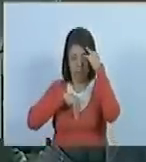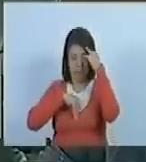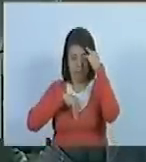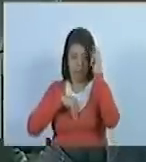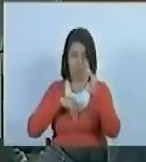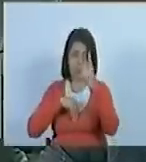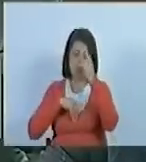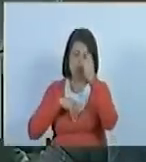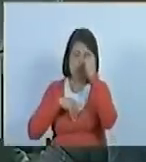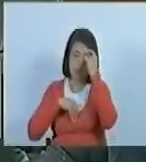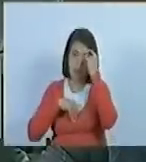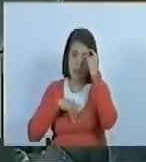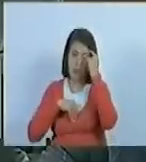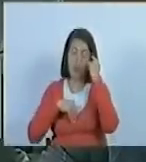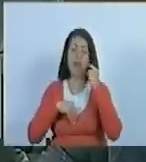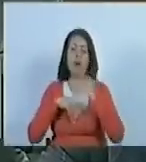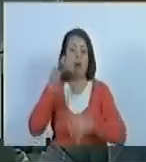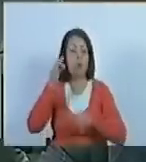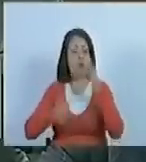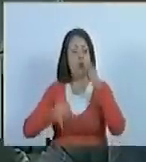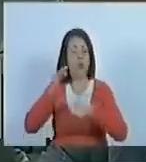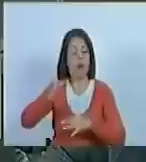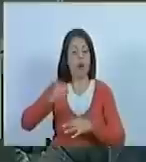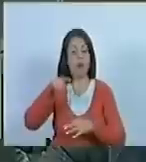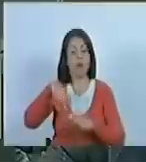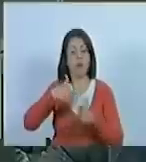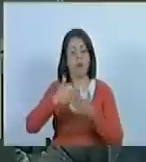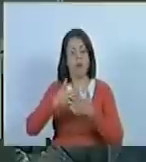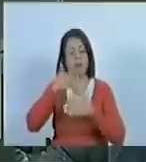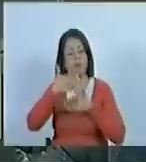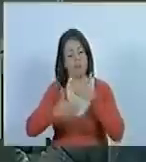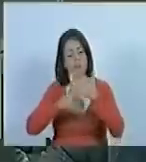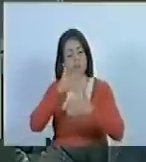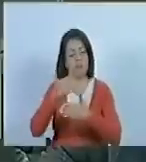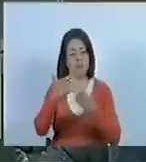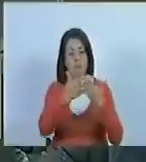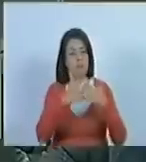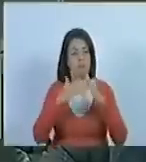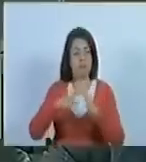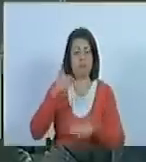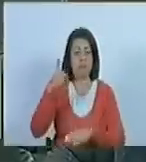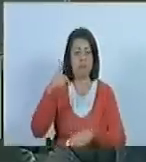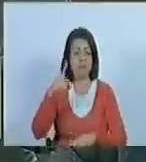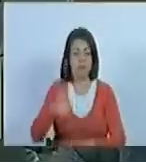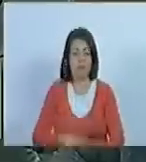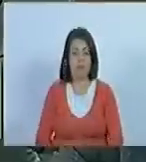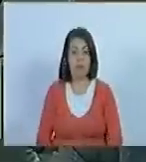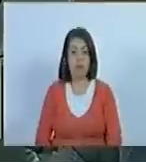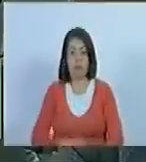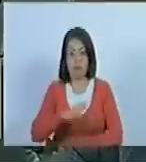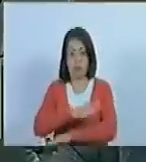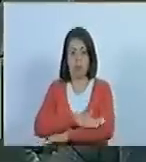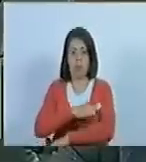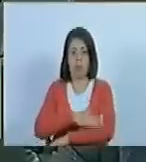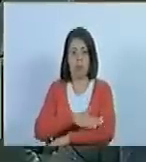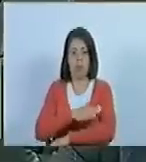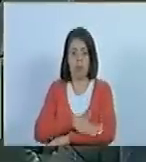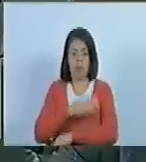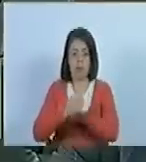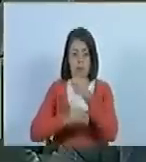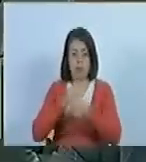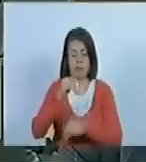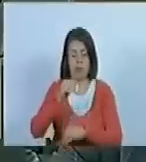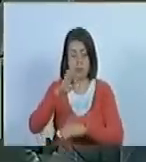desde el primer día que son abogados. En la medida que un estudiante de Derecho se comporta todos los días y tiene